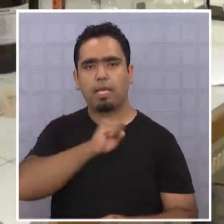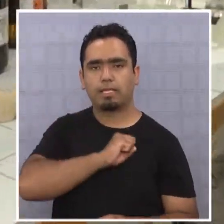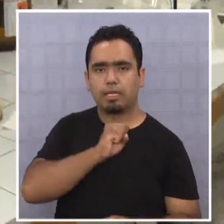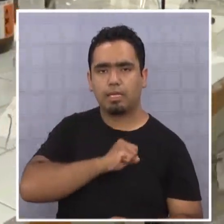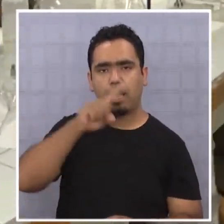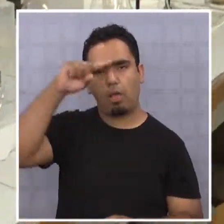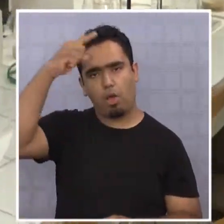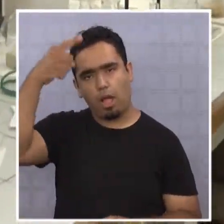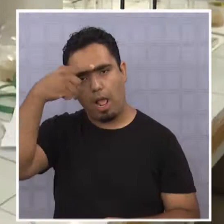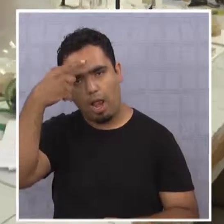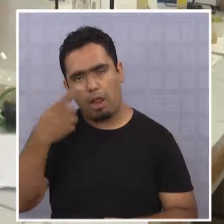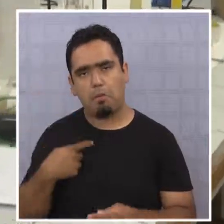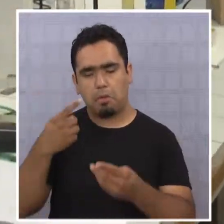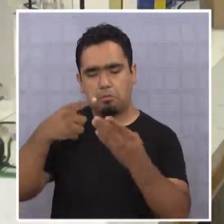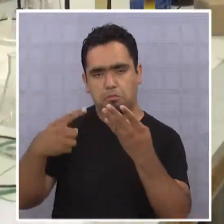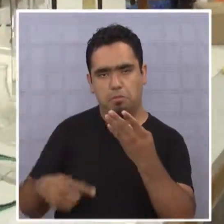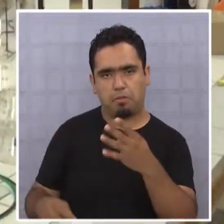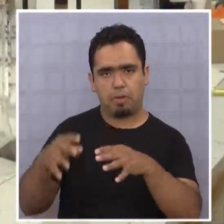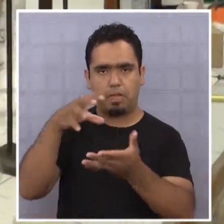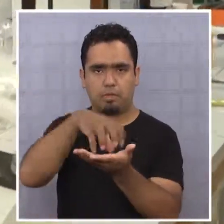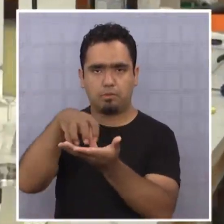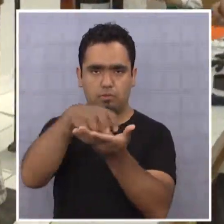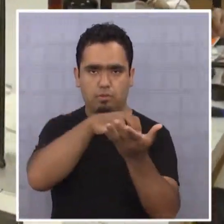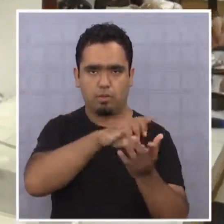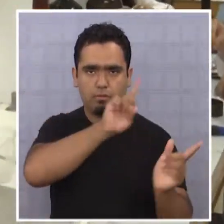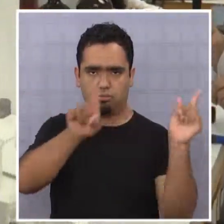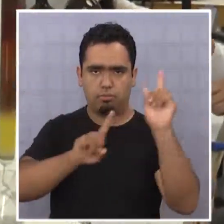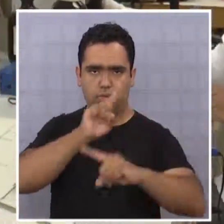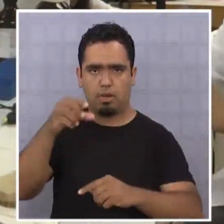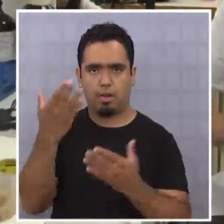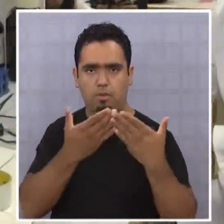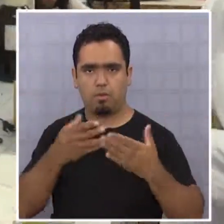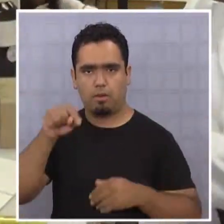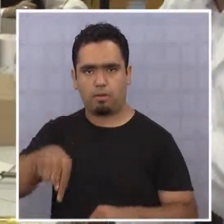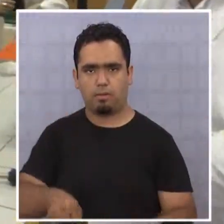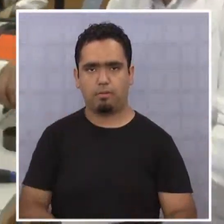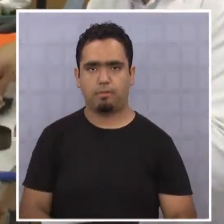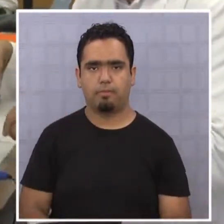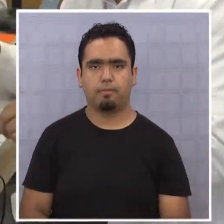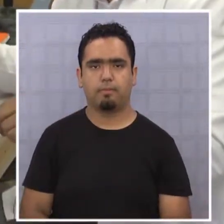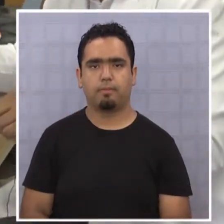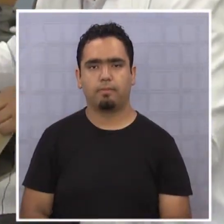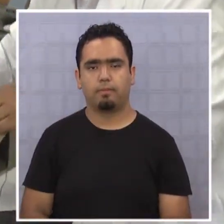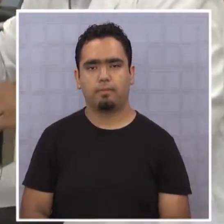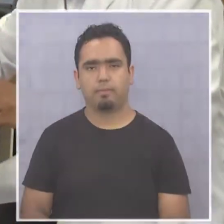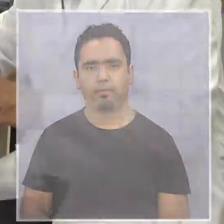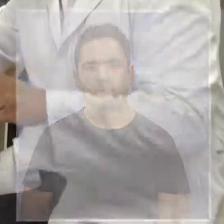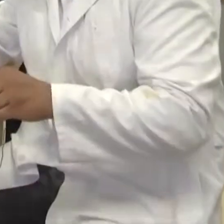Tocopilla, Arica, Calama y Santiago, entre otros.